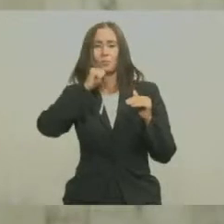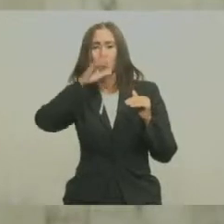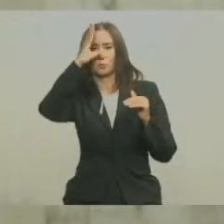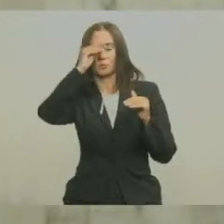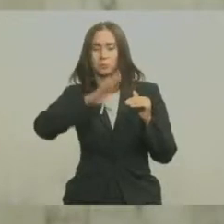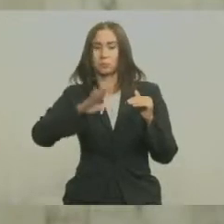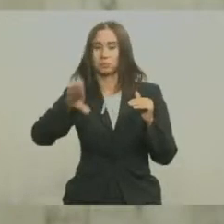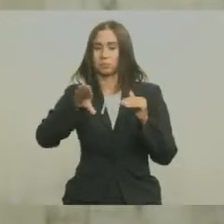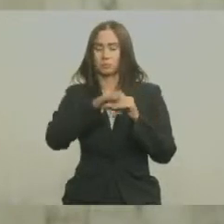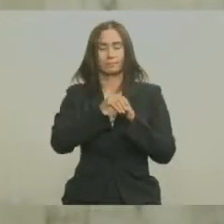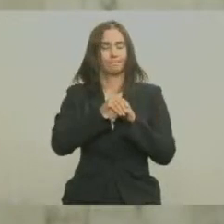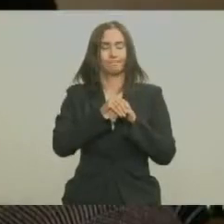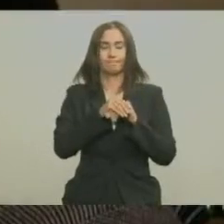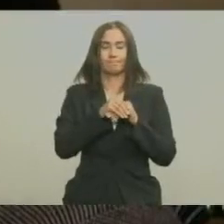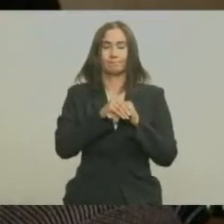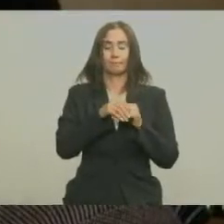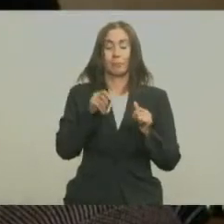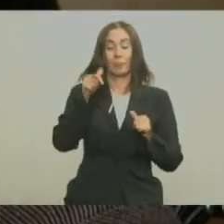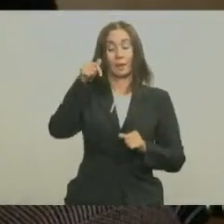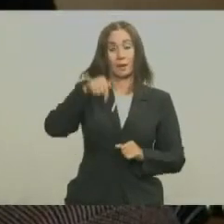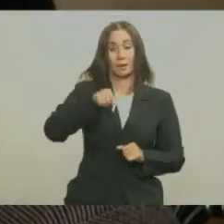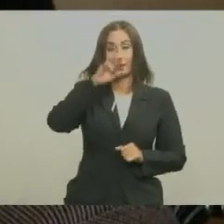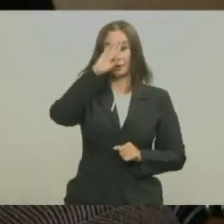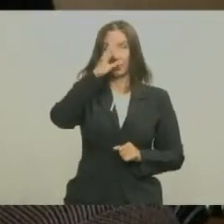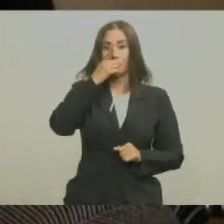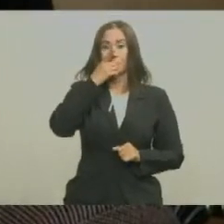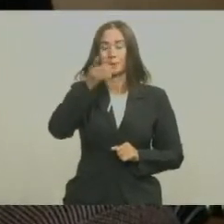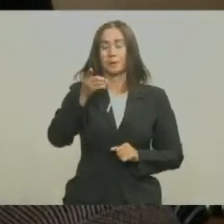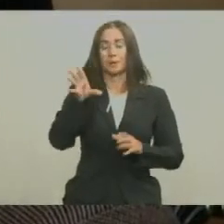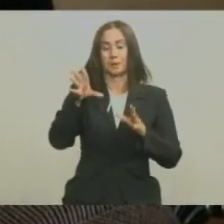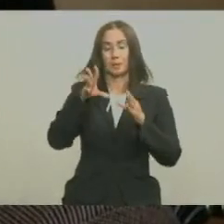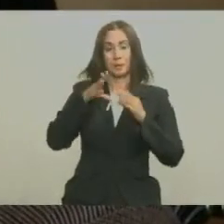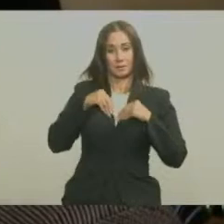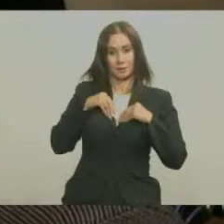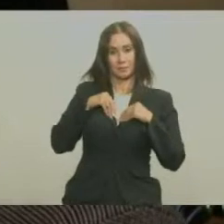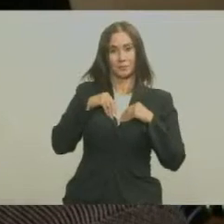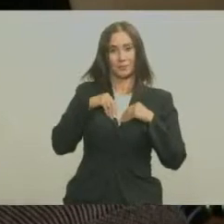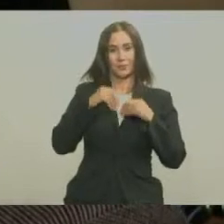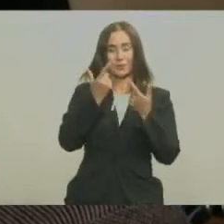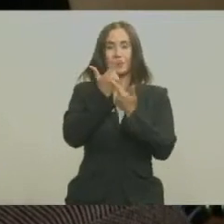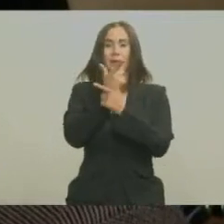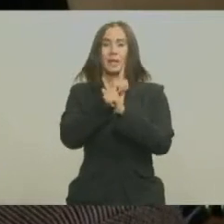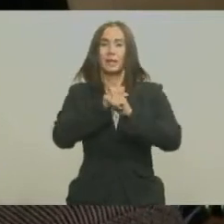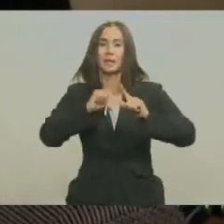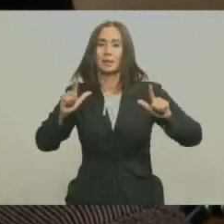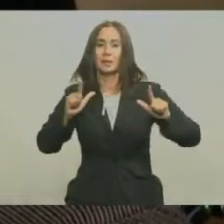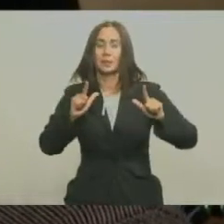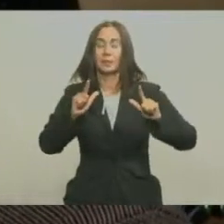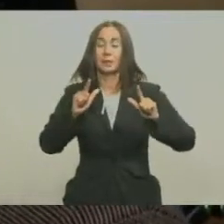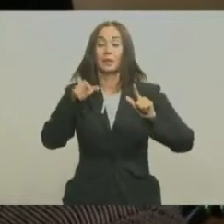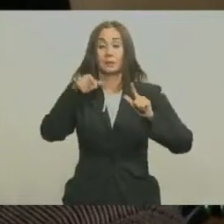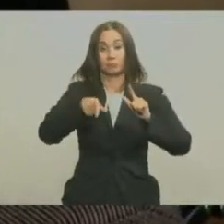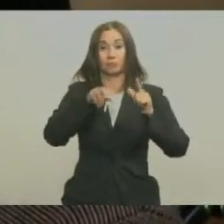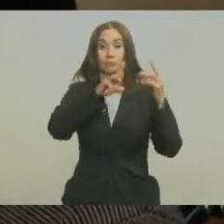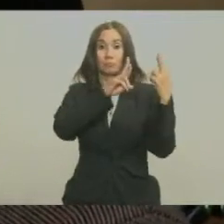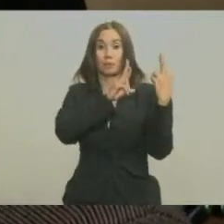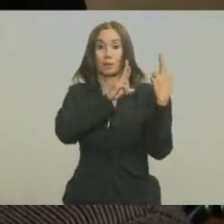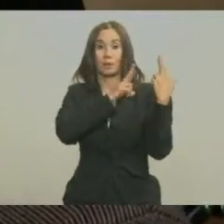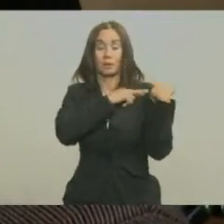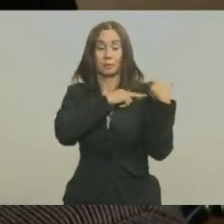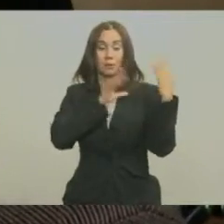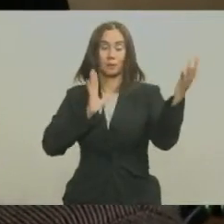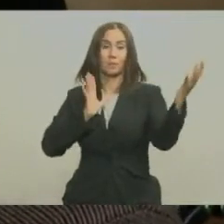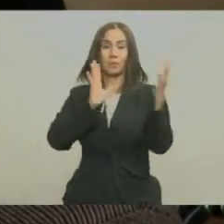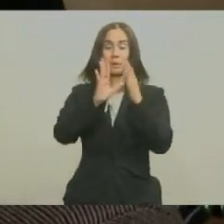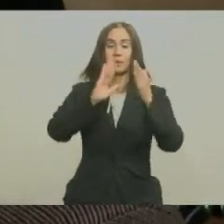República Dominicana aceptó libremente una responsabilidad frente a